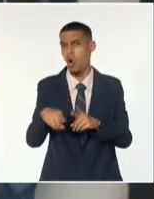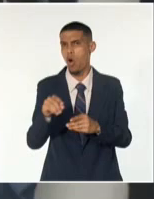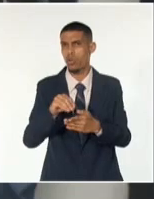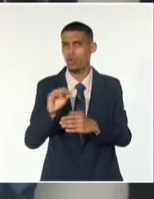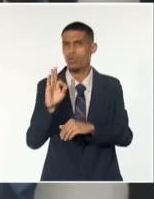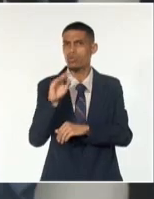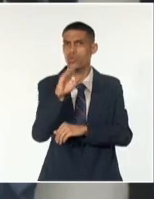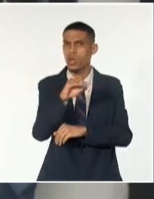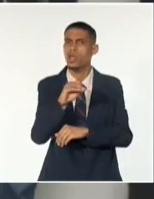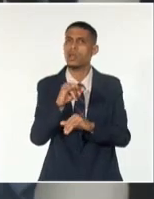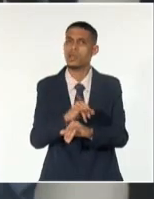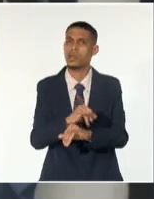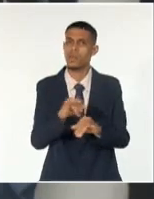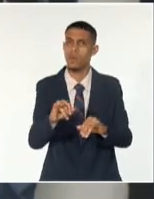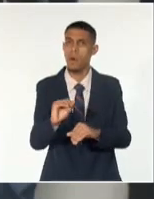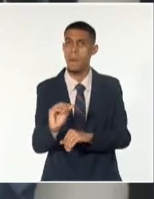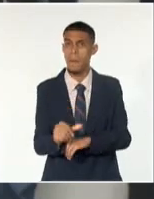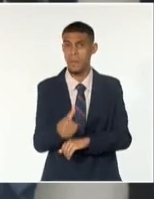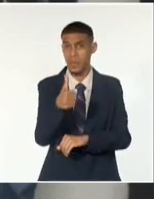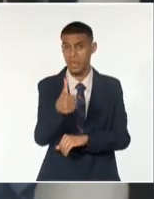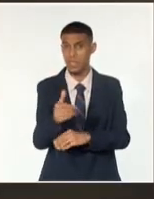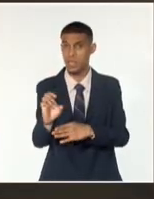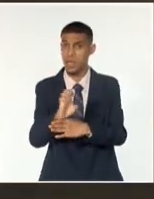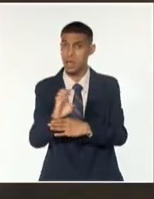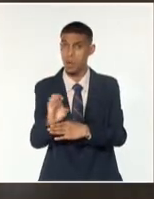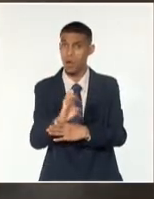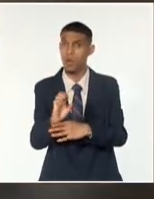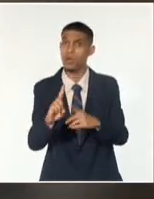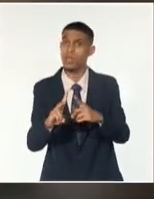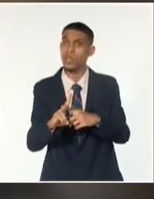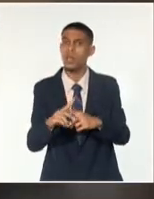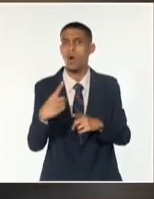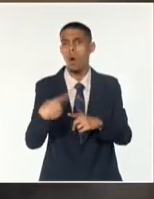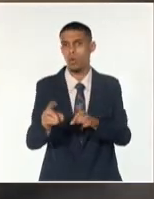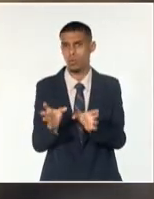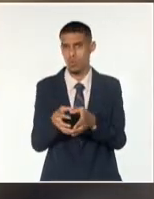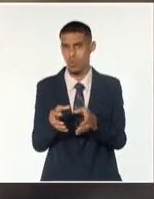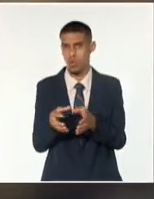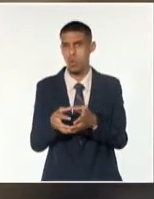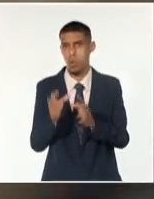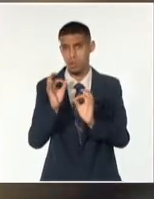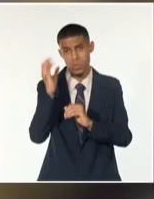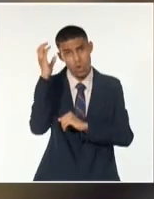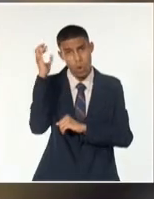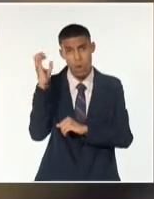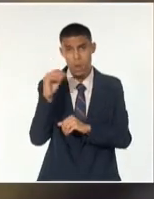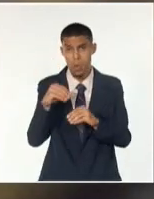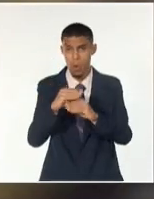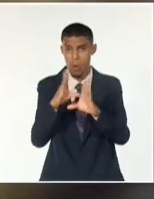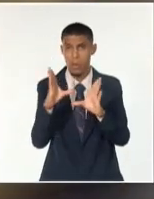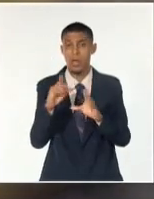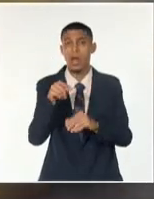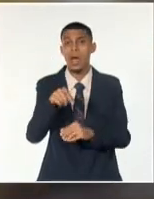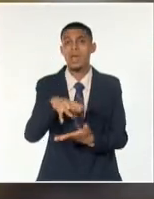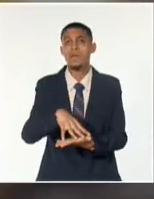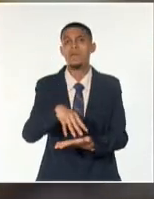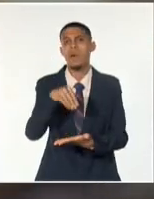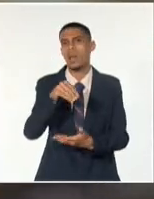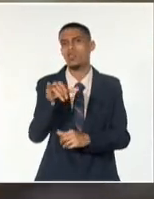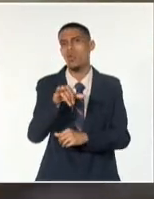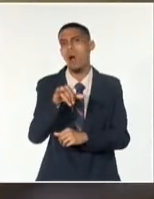ecuatoriana informa: el presidente Lasso y el gabinete de seguridad empezaron a sesionar esta mañana en el Palacio de